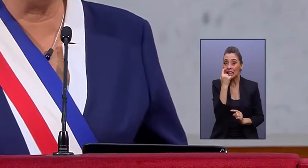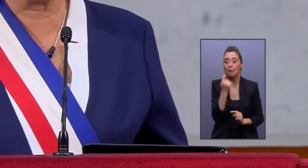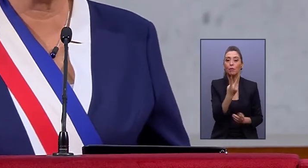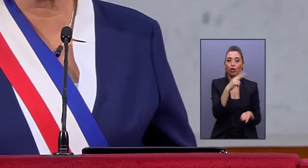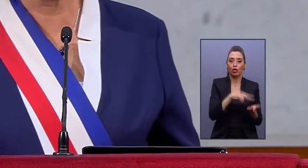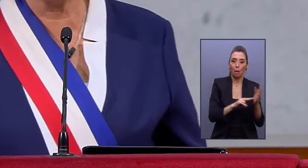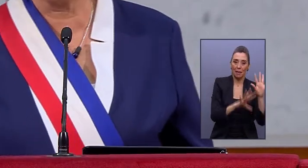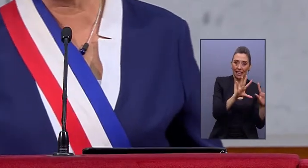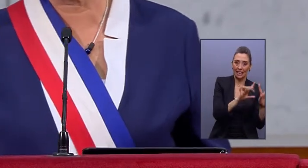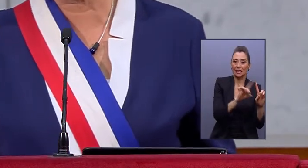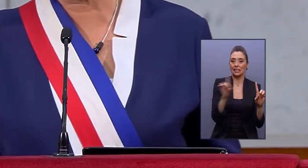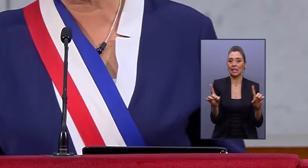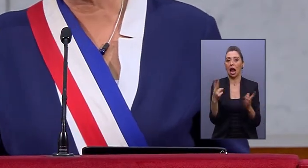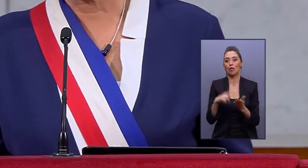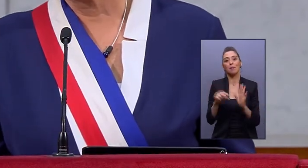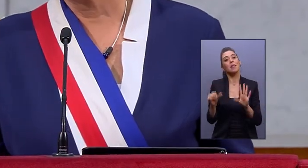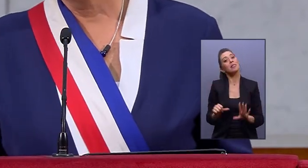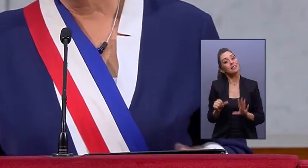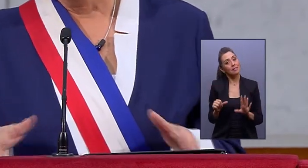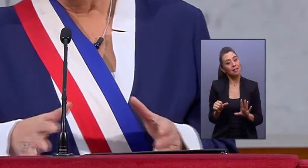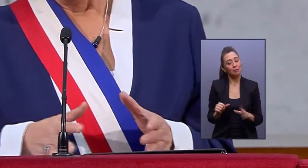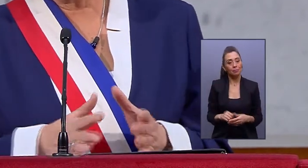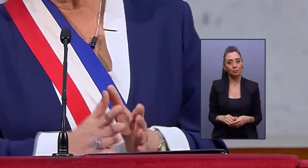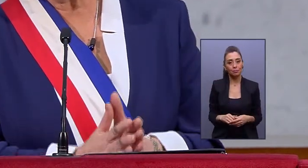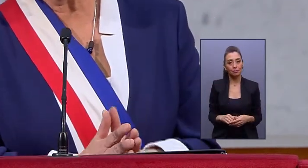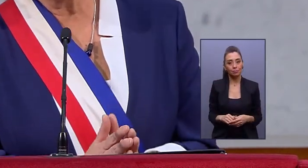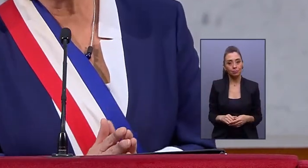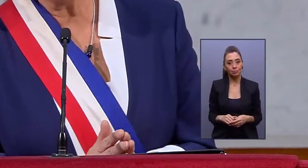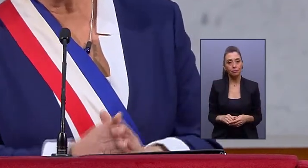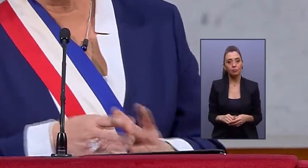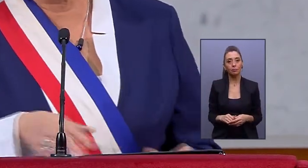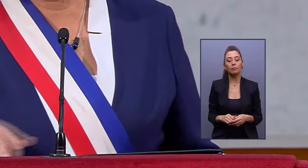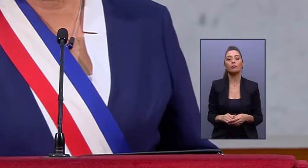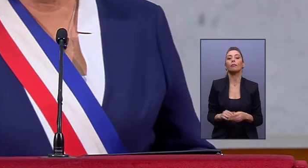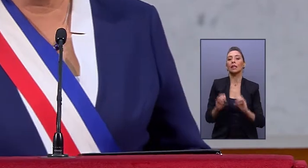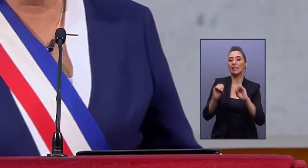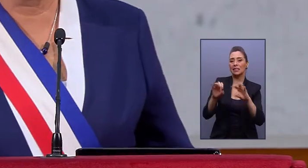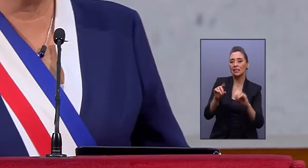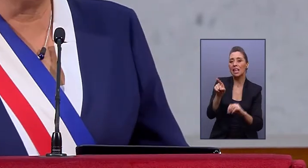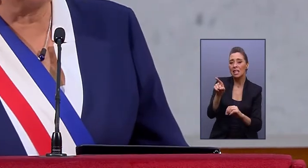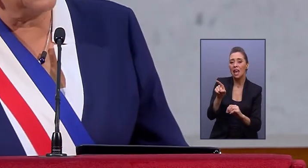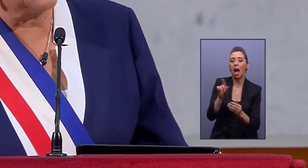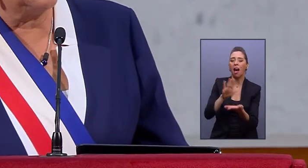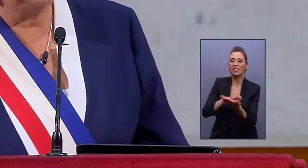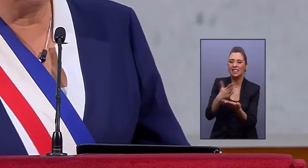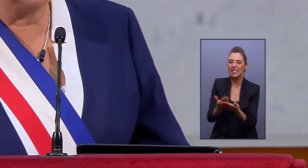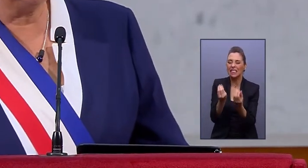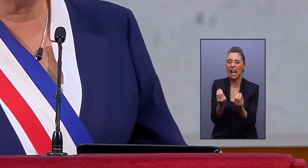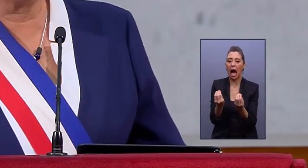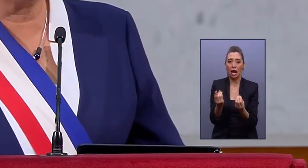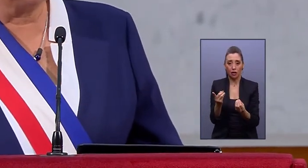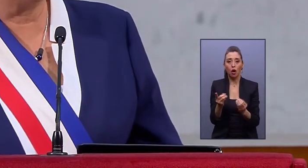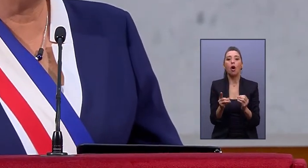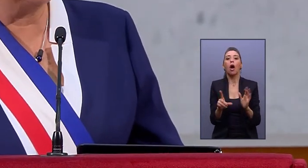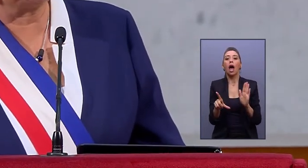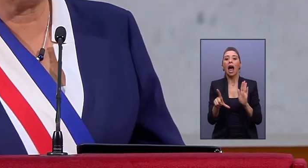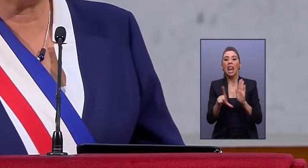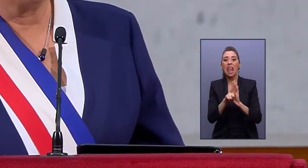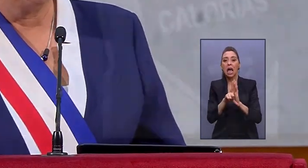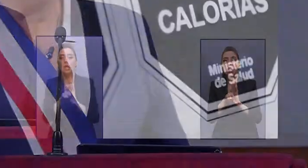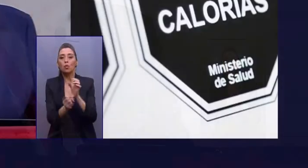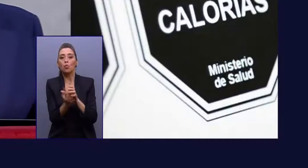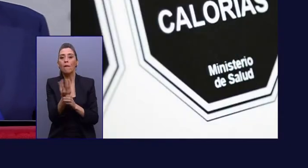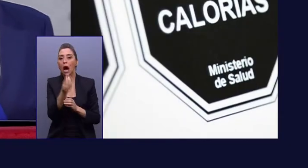entre 2015 y 2016. En cuanto a la promoción de conductas saludables, quiero destacar la ley de etiquetado de